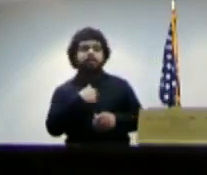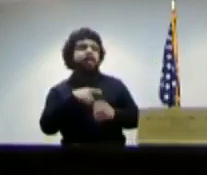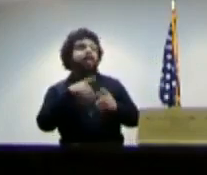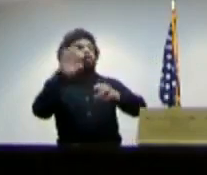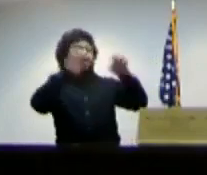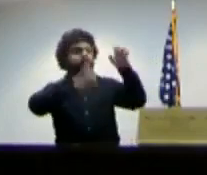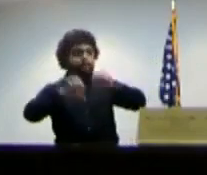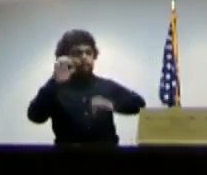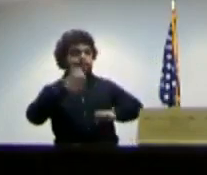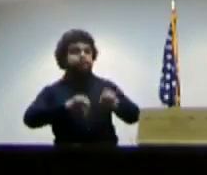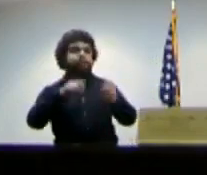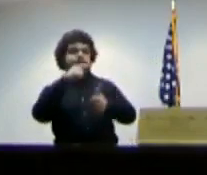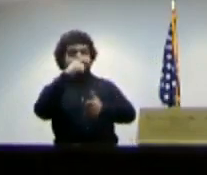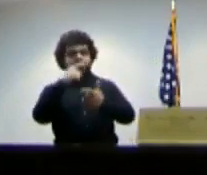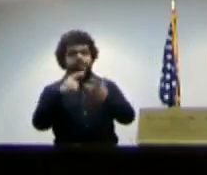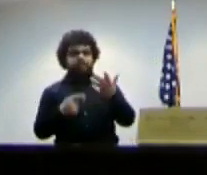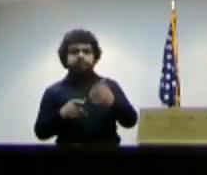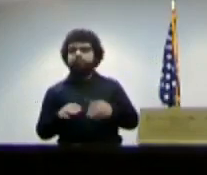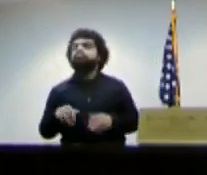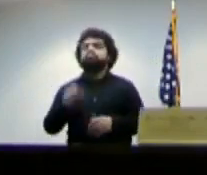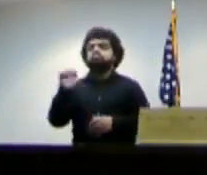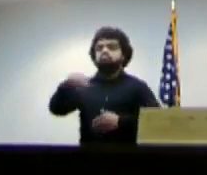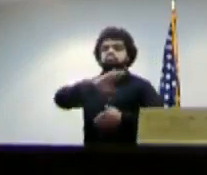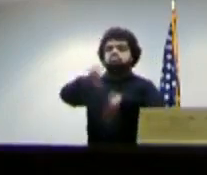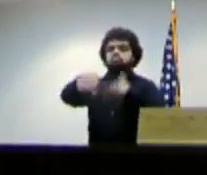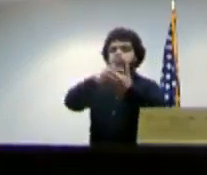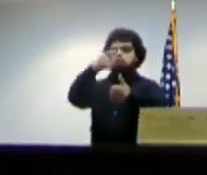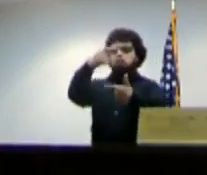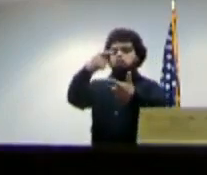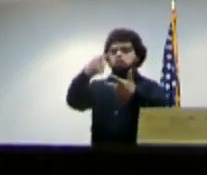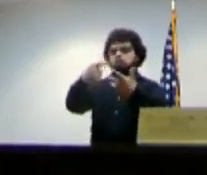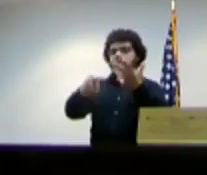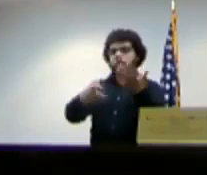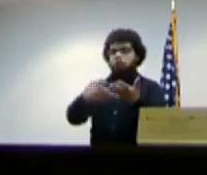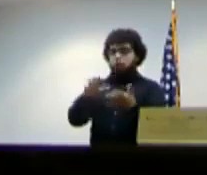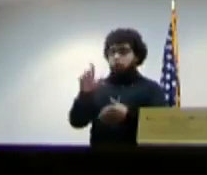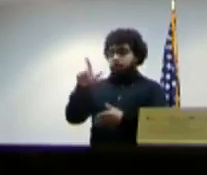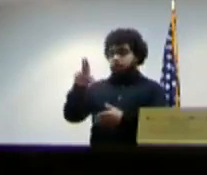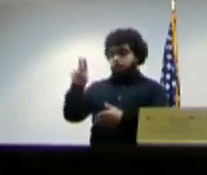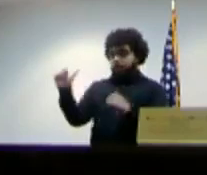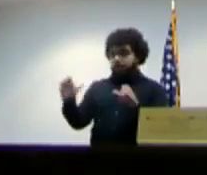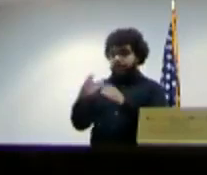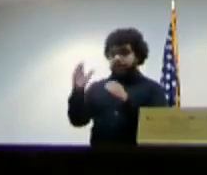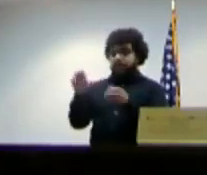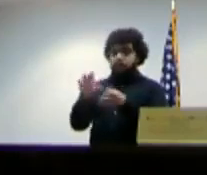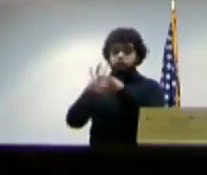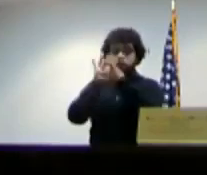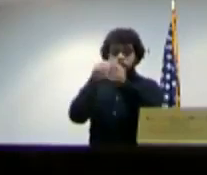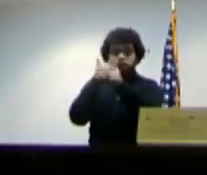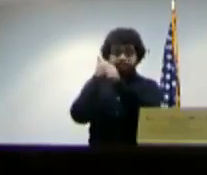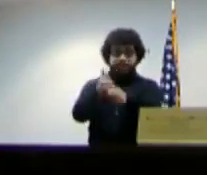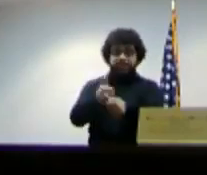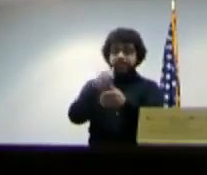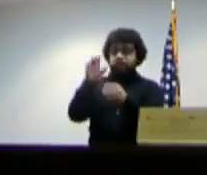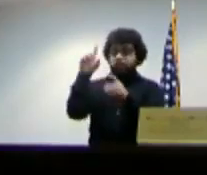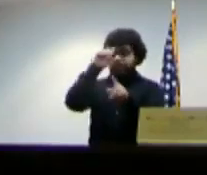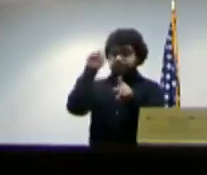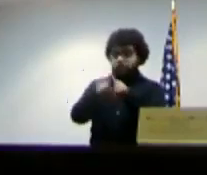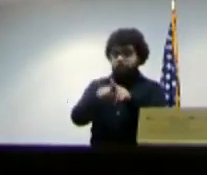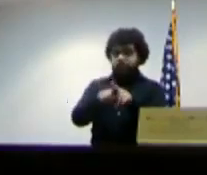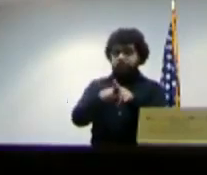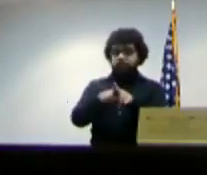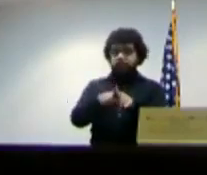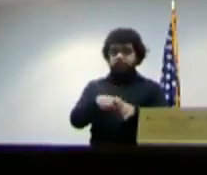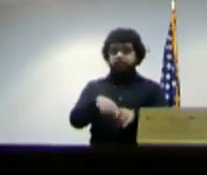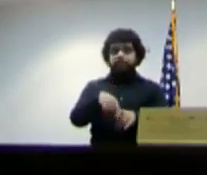de... Todo eso. Todo el trabajo que Luma haya hecho bajo ese acuerdo con ustedes... de 58 millones